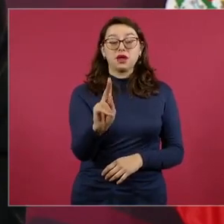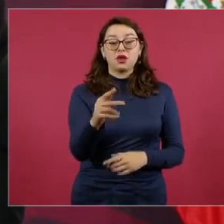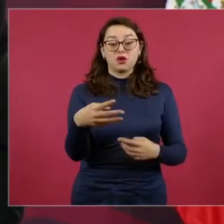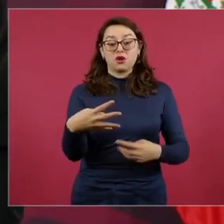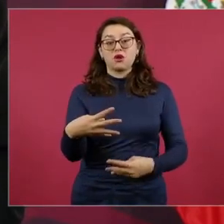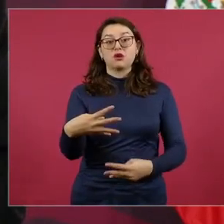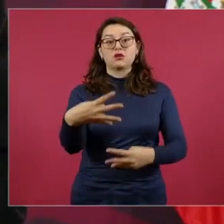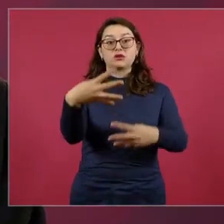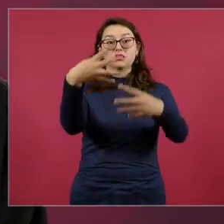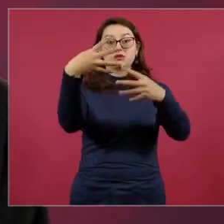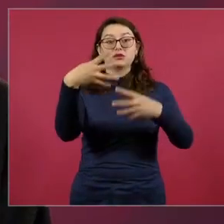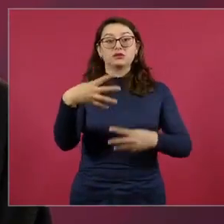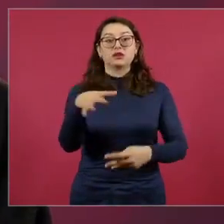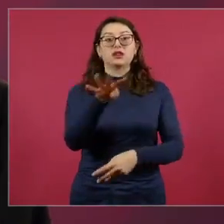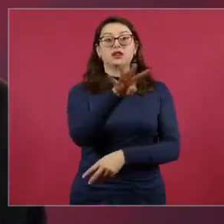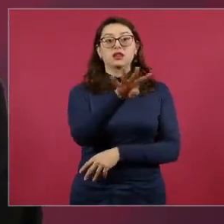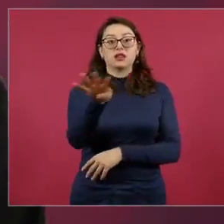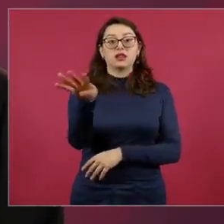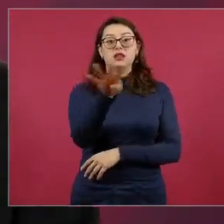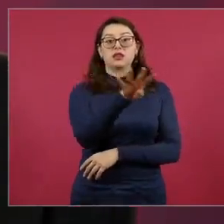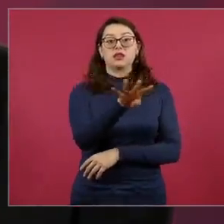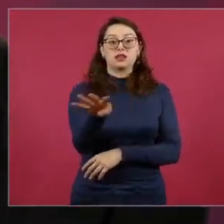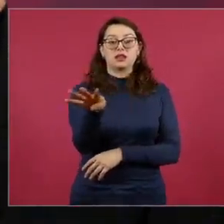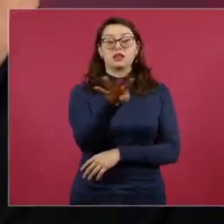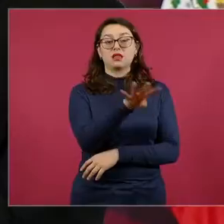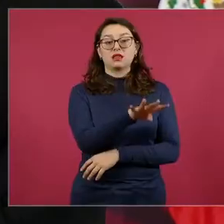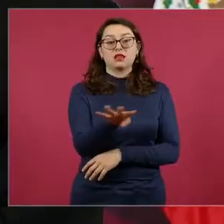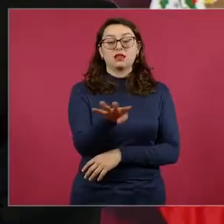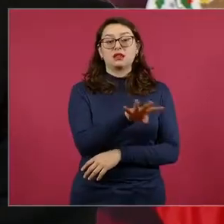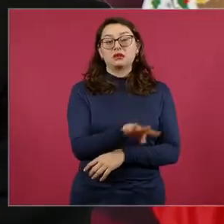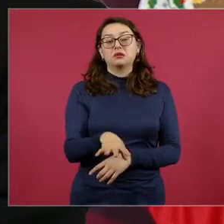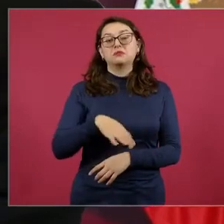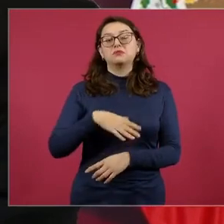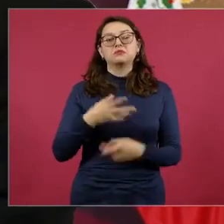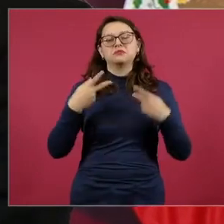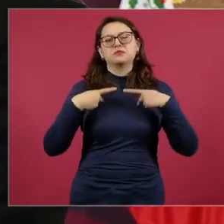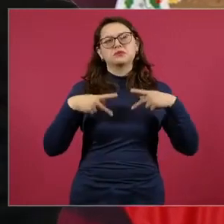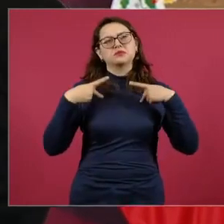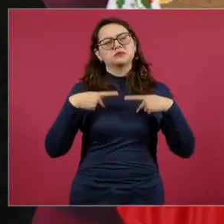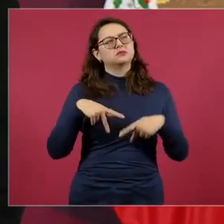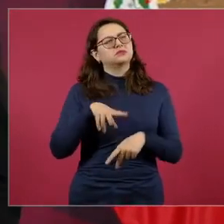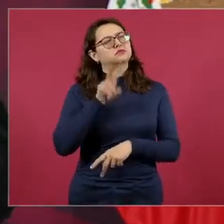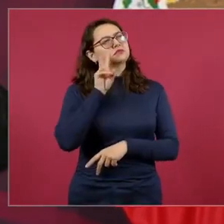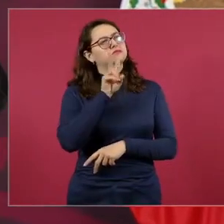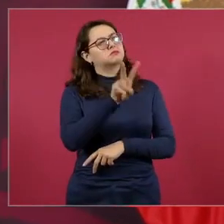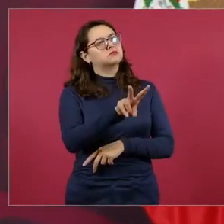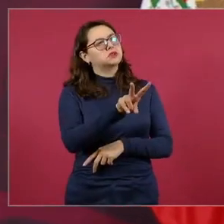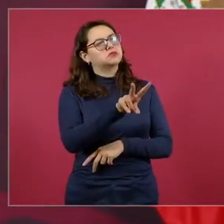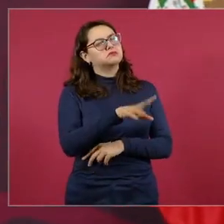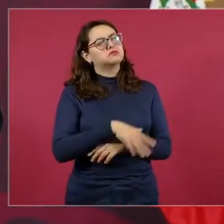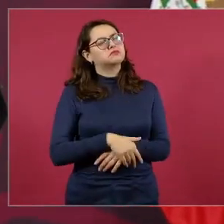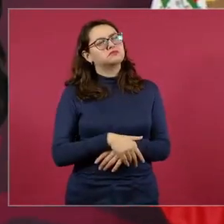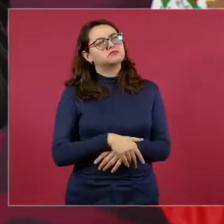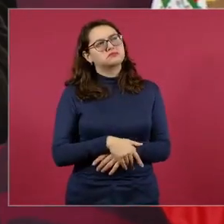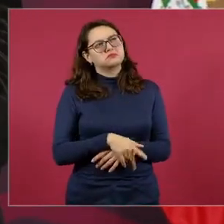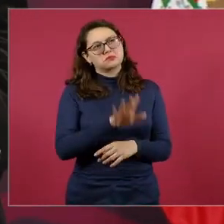que la gente no se da cuenta. Pues en aquel entonces eran unos aparatitos